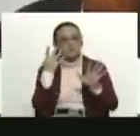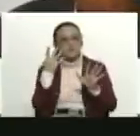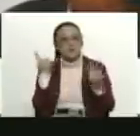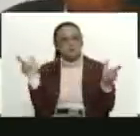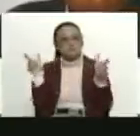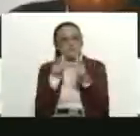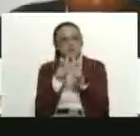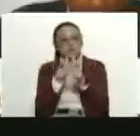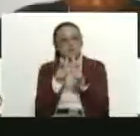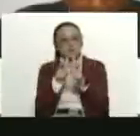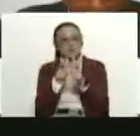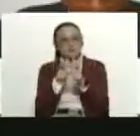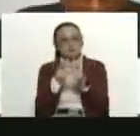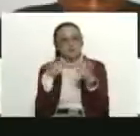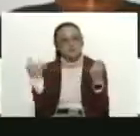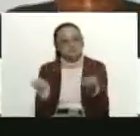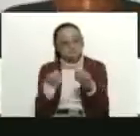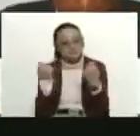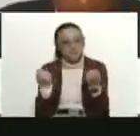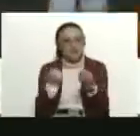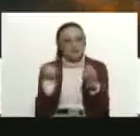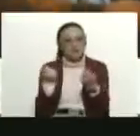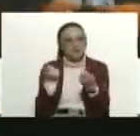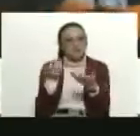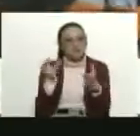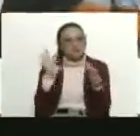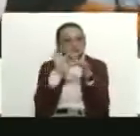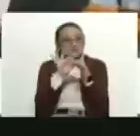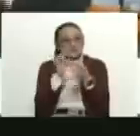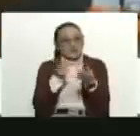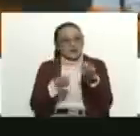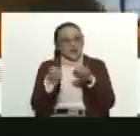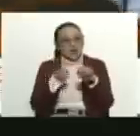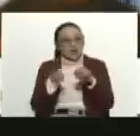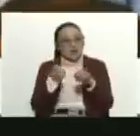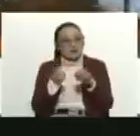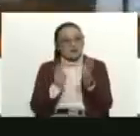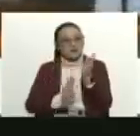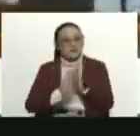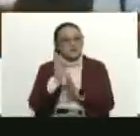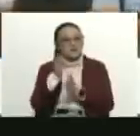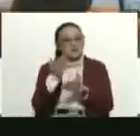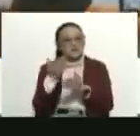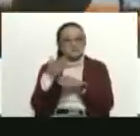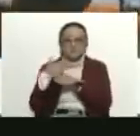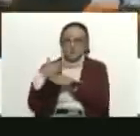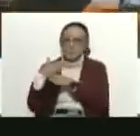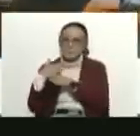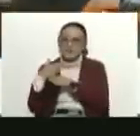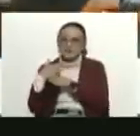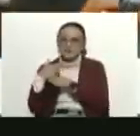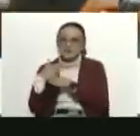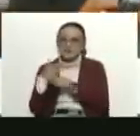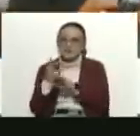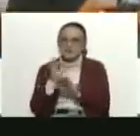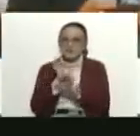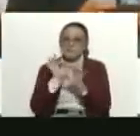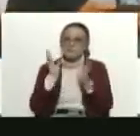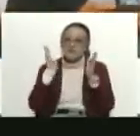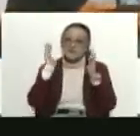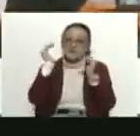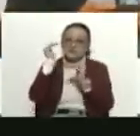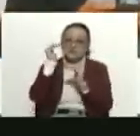cónclave para fomentar las asociaciones económicas para el crecimiento compartido y sostenido, con especial atención